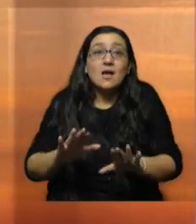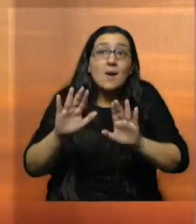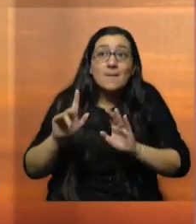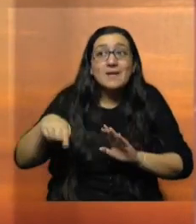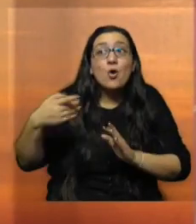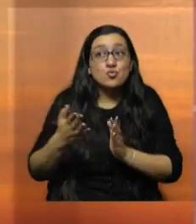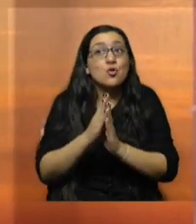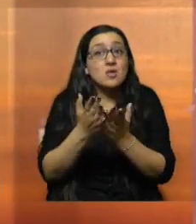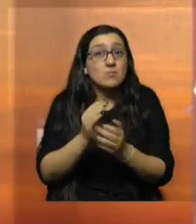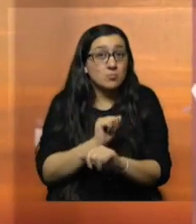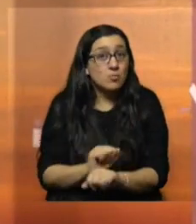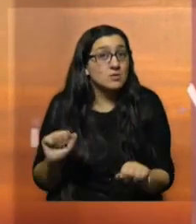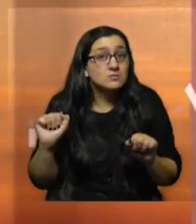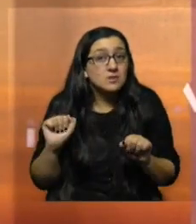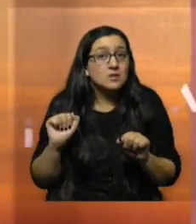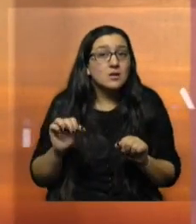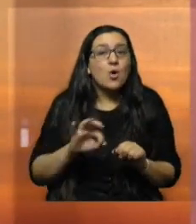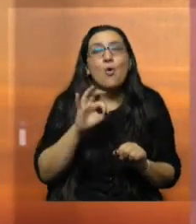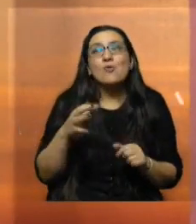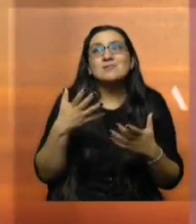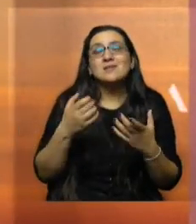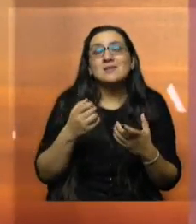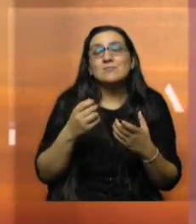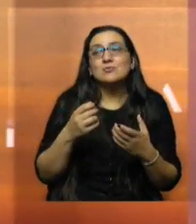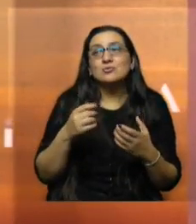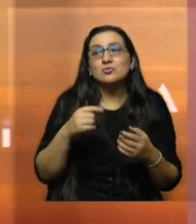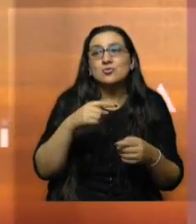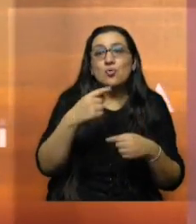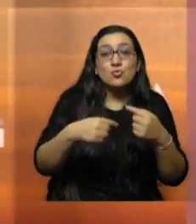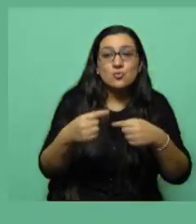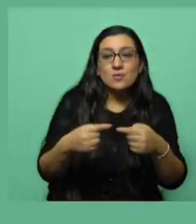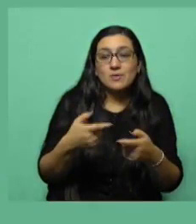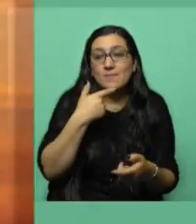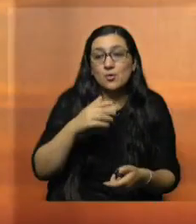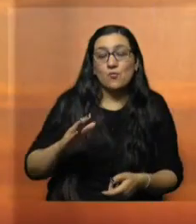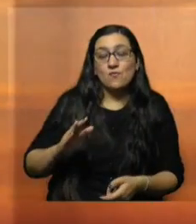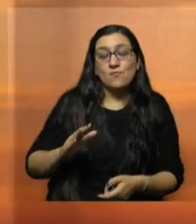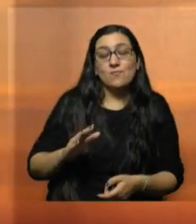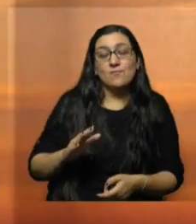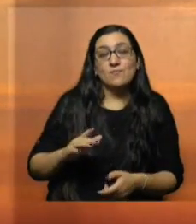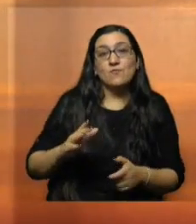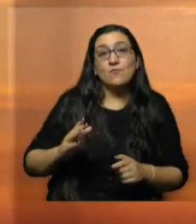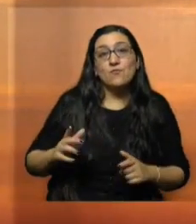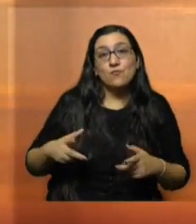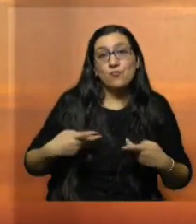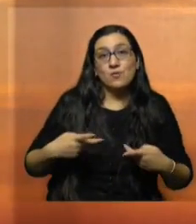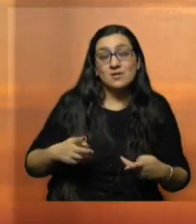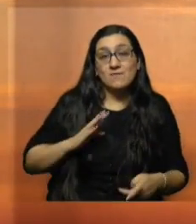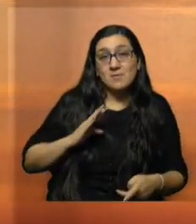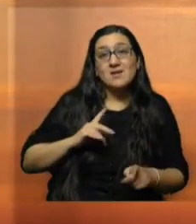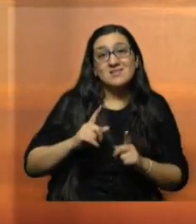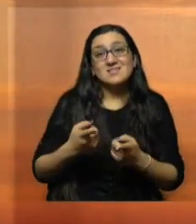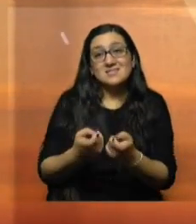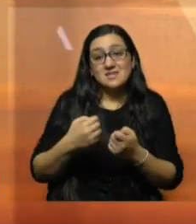para otro libro. Y si después ya queremos hacer más perfiles de futbolistas femeninas, también uno va a ampliar